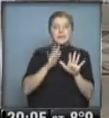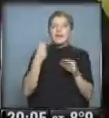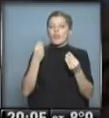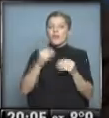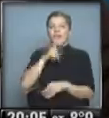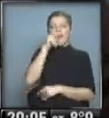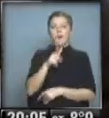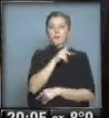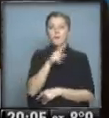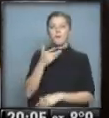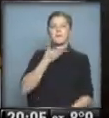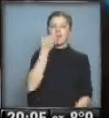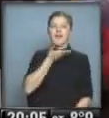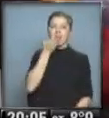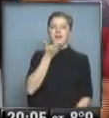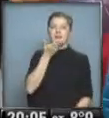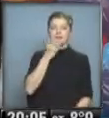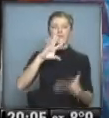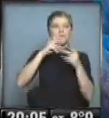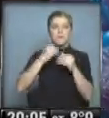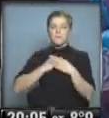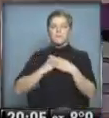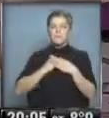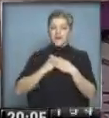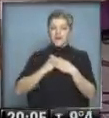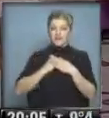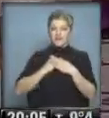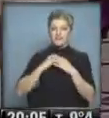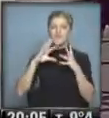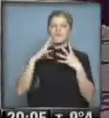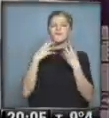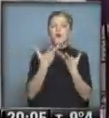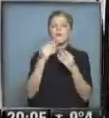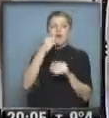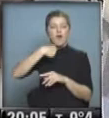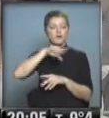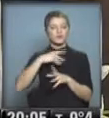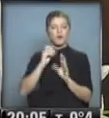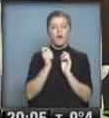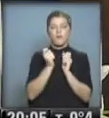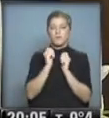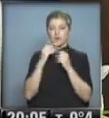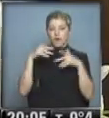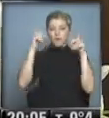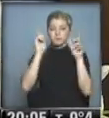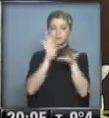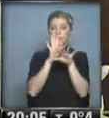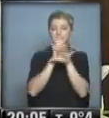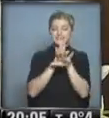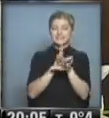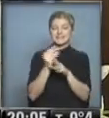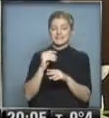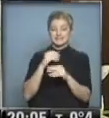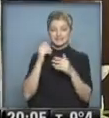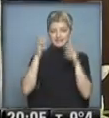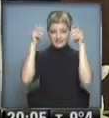que nos dé una palabra de ánimo y nos ayude a ser santos. También vengo hoy a tocar